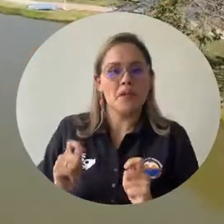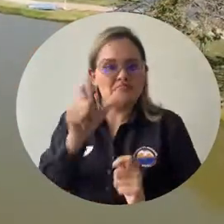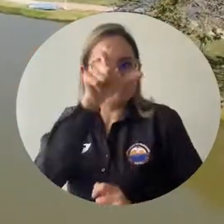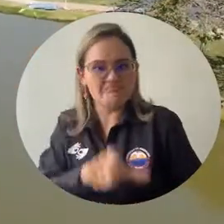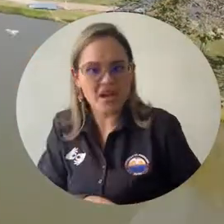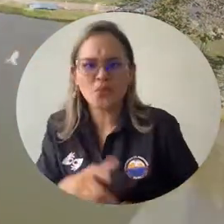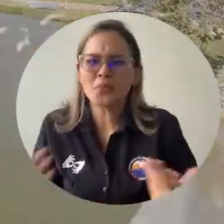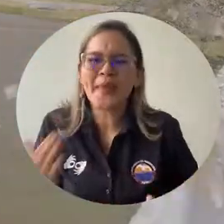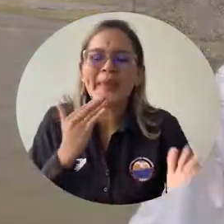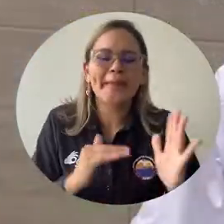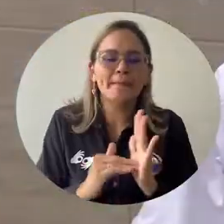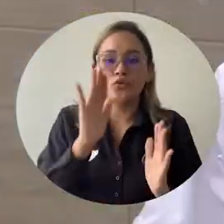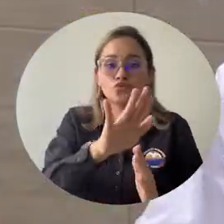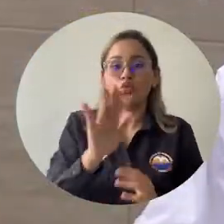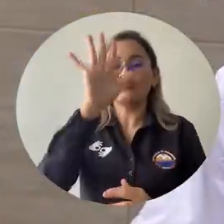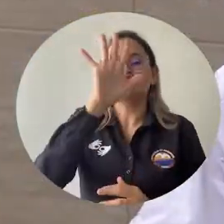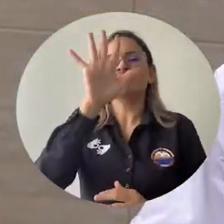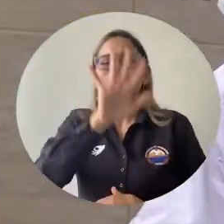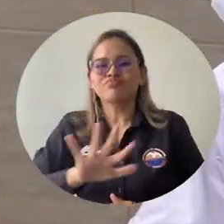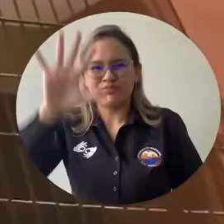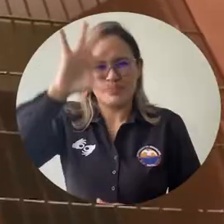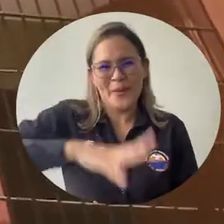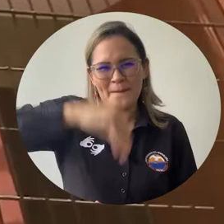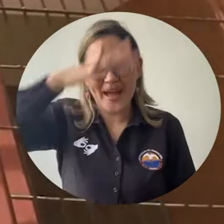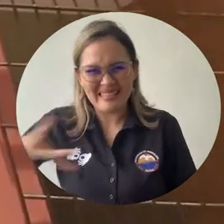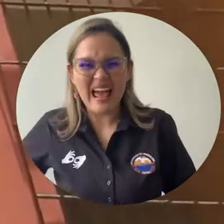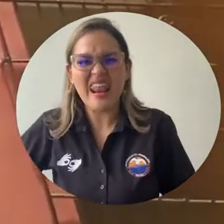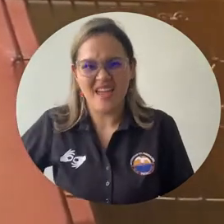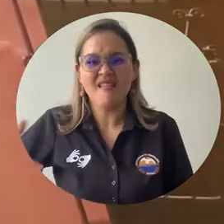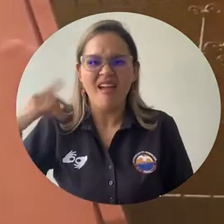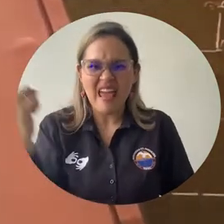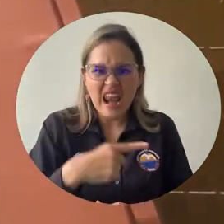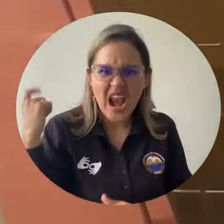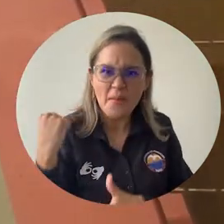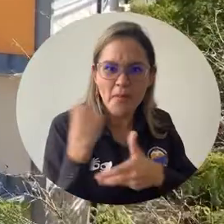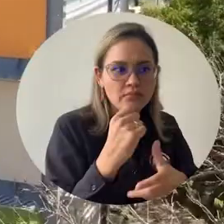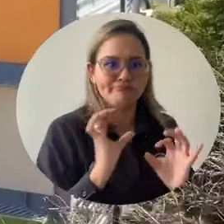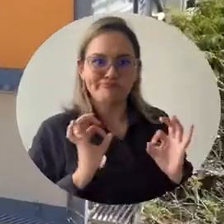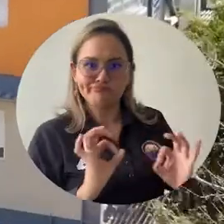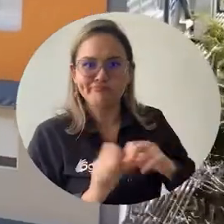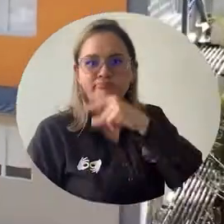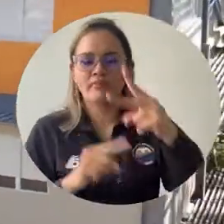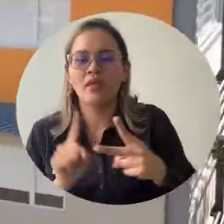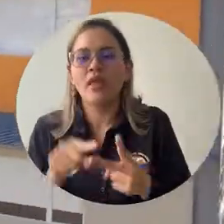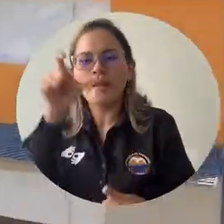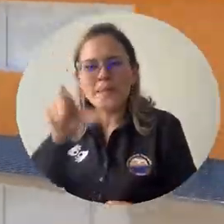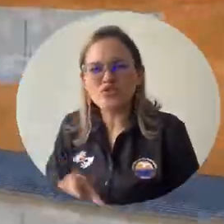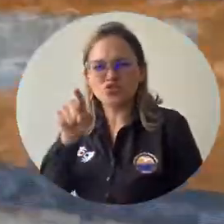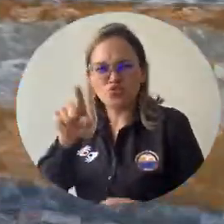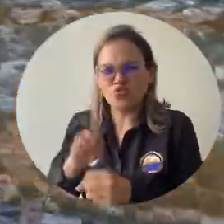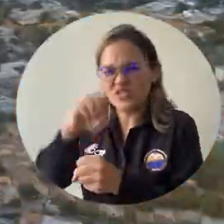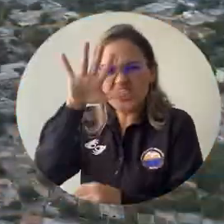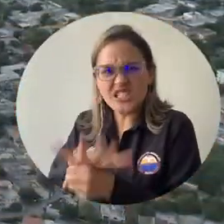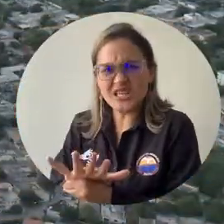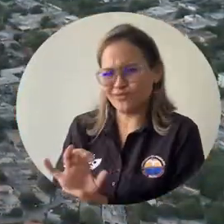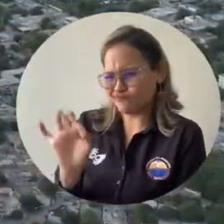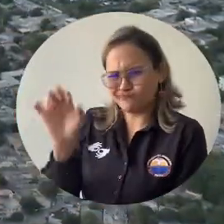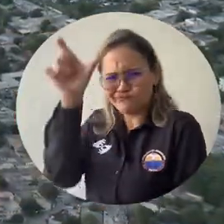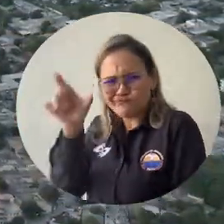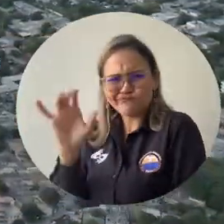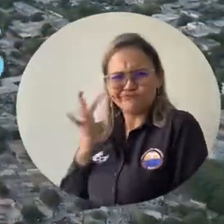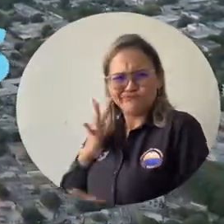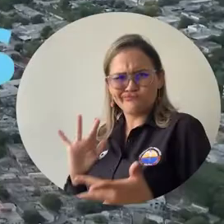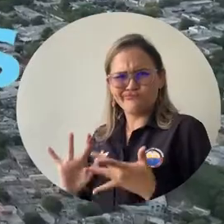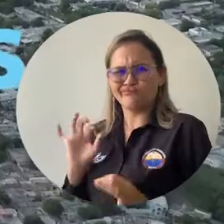en el Índice Preliminar de Transparencia Departamental de la Contraloría General del Magdalena, la imagen institucional más favorable del distrito según la